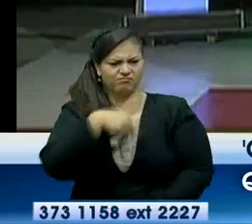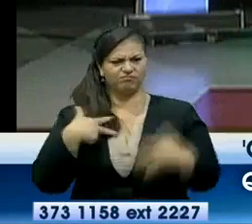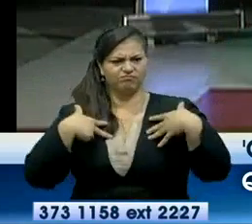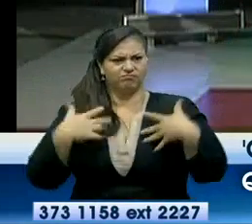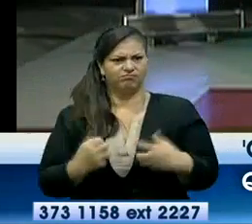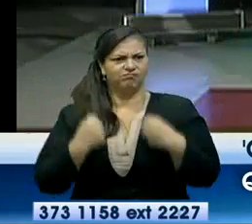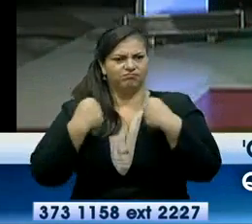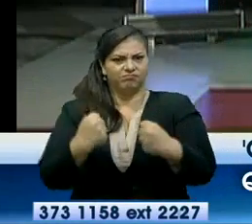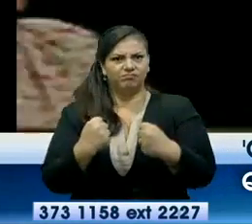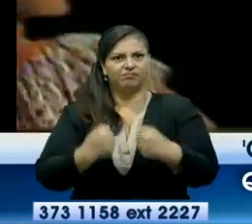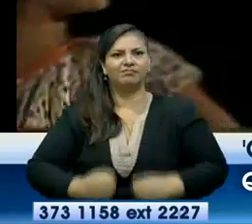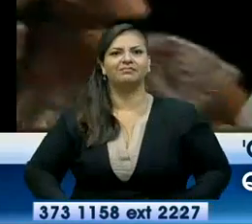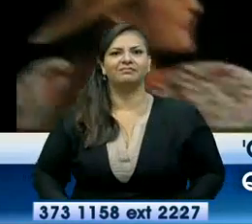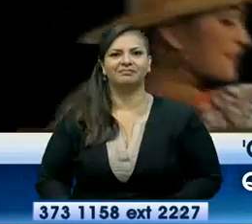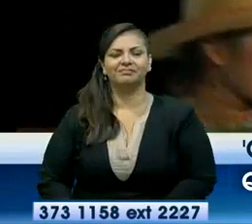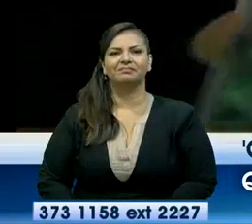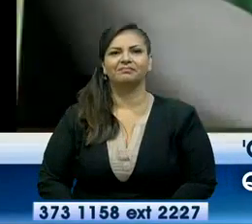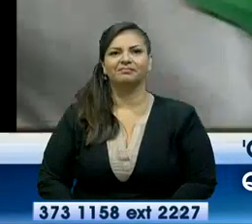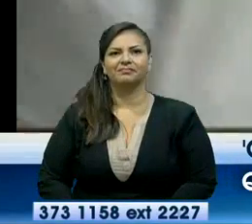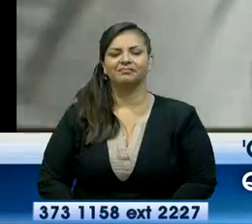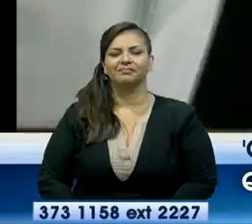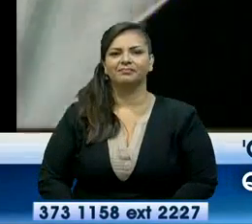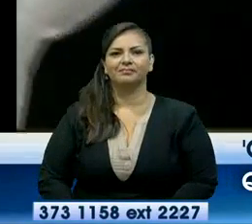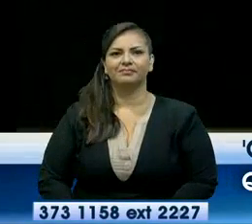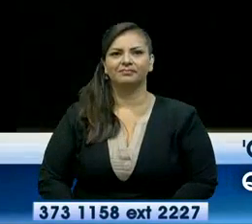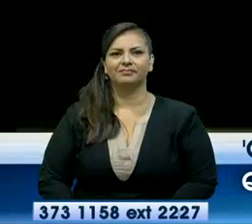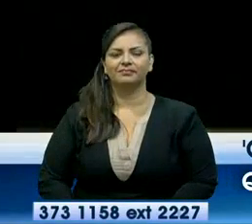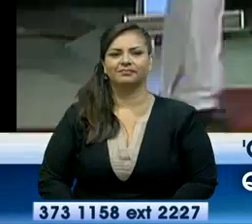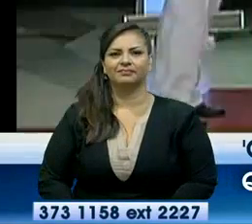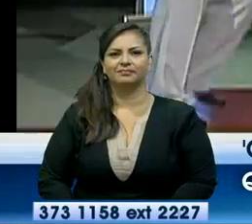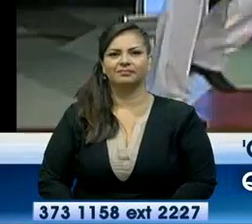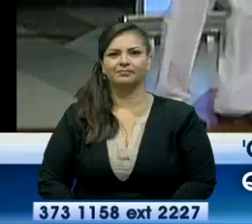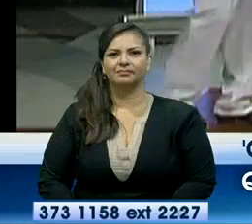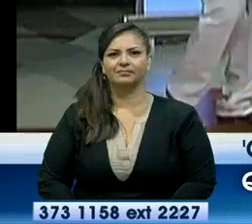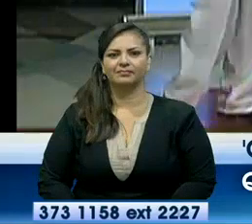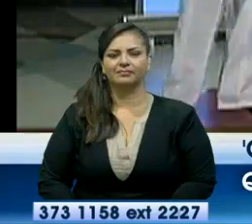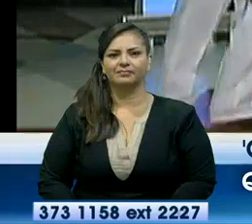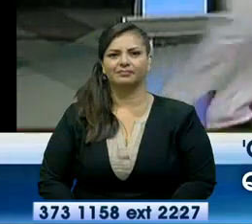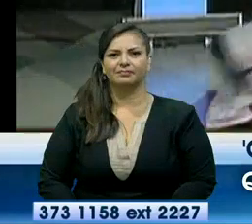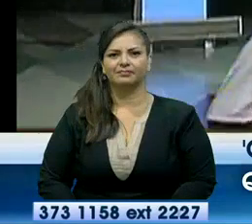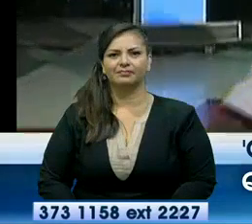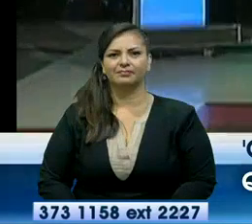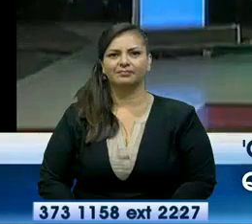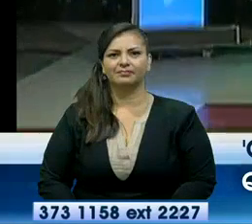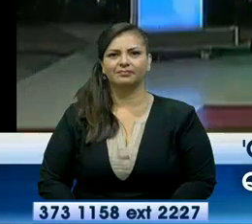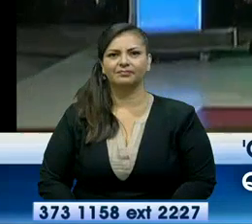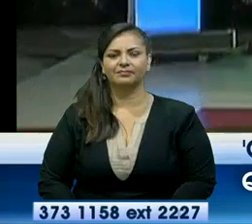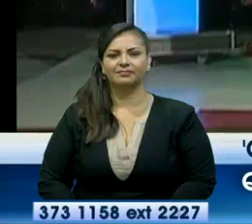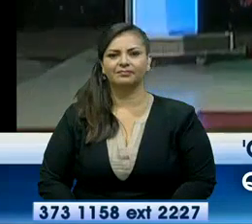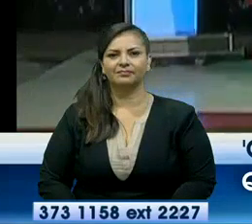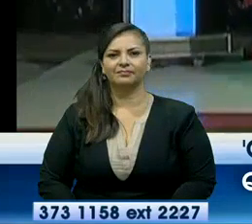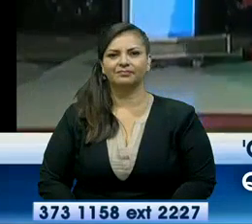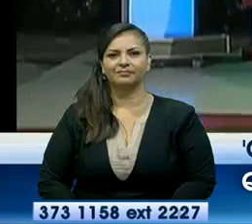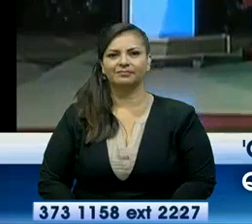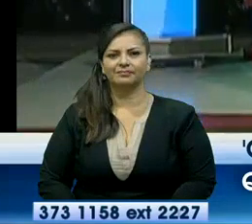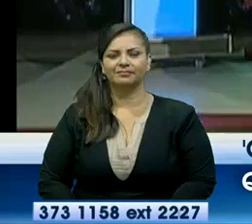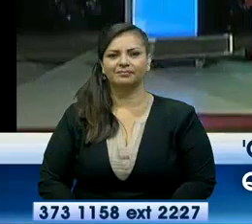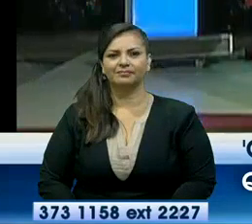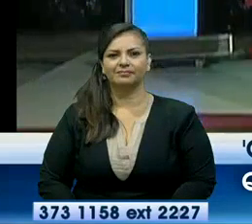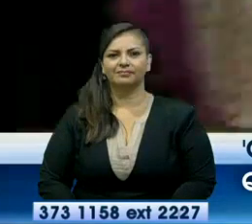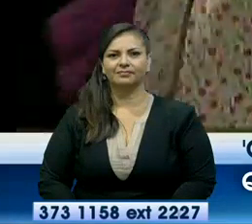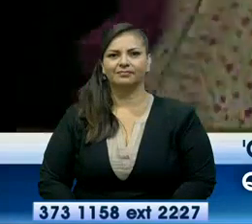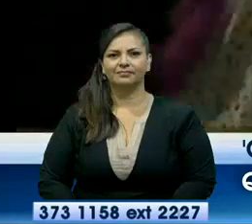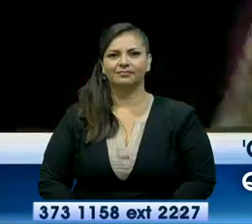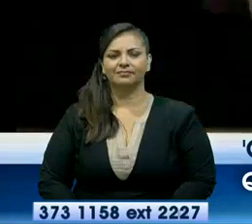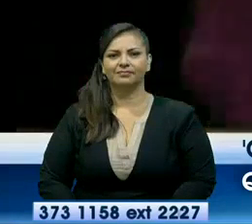robar mía en italia y si el mundo en los baños y